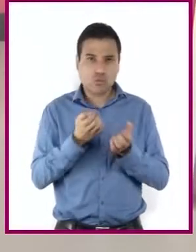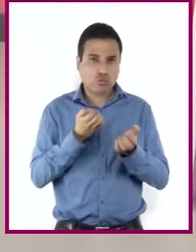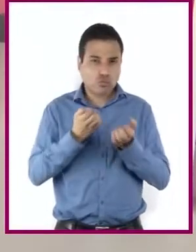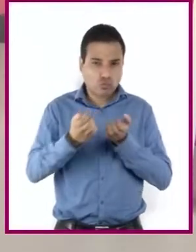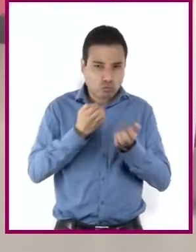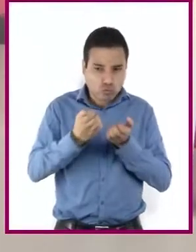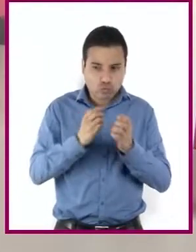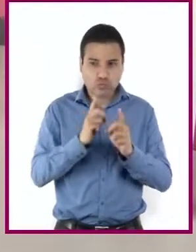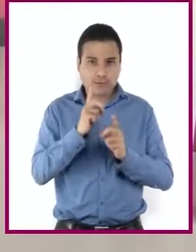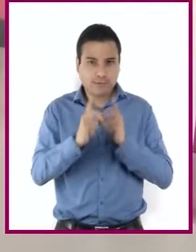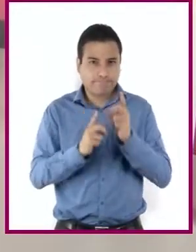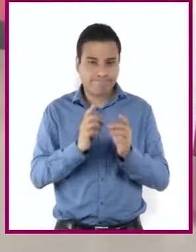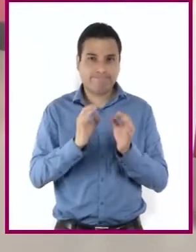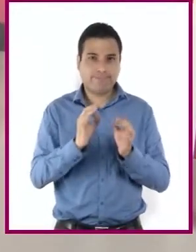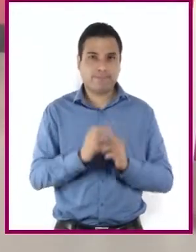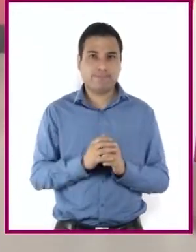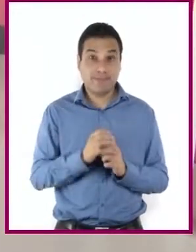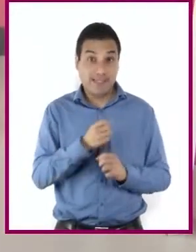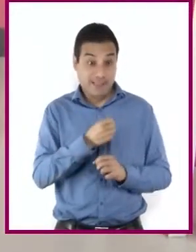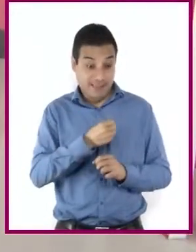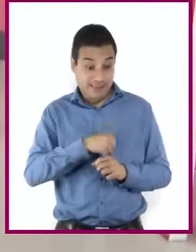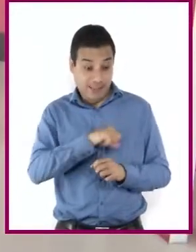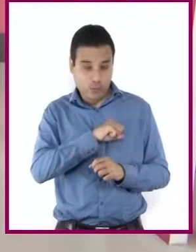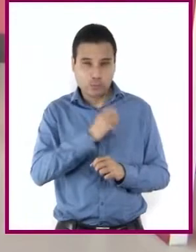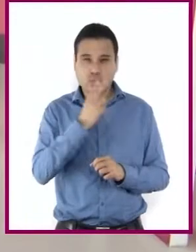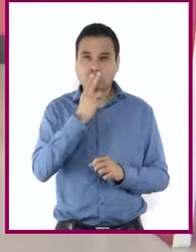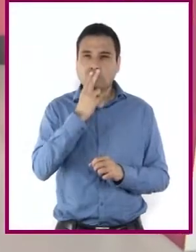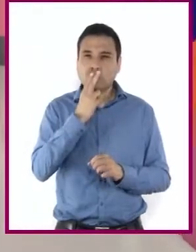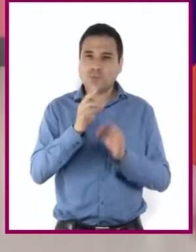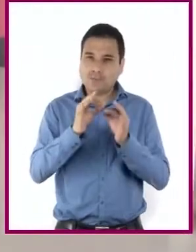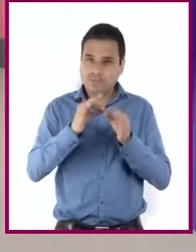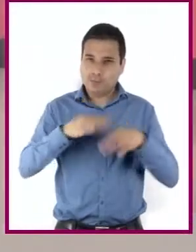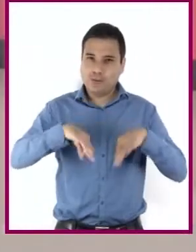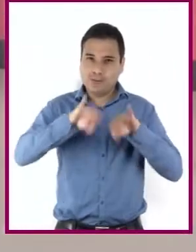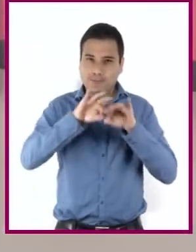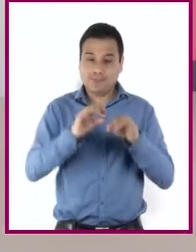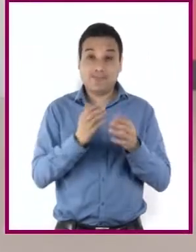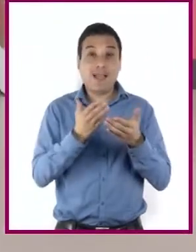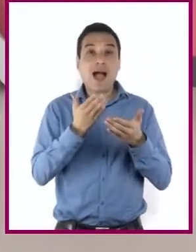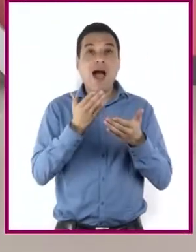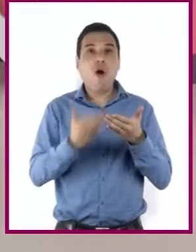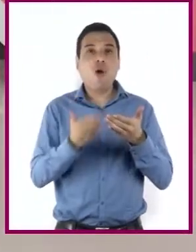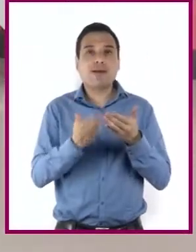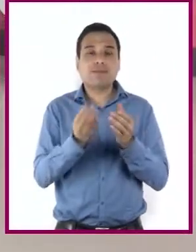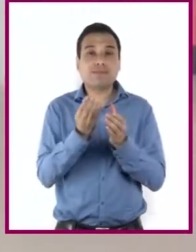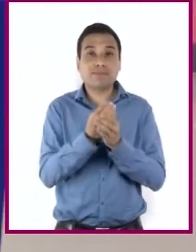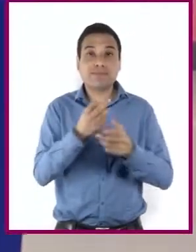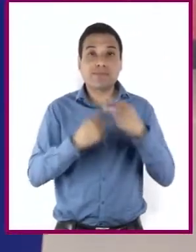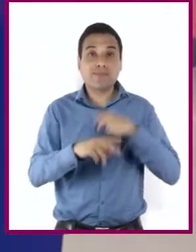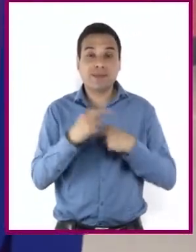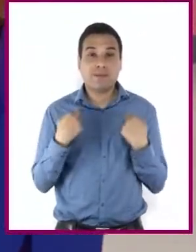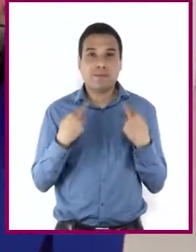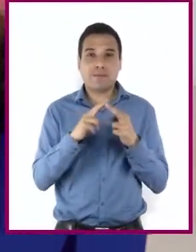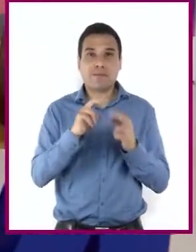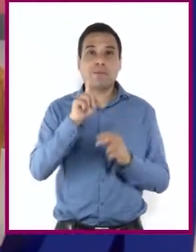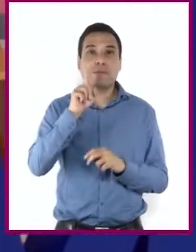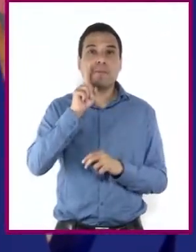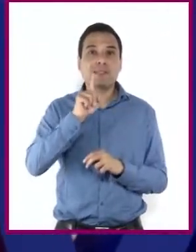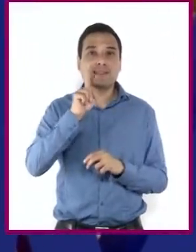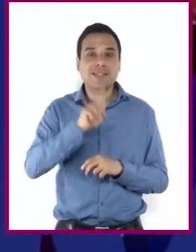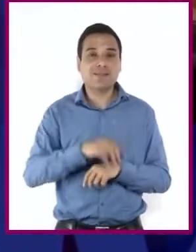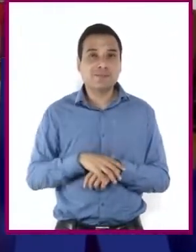el cuerpo activo. La salud es lo primero. En esta sesión me acompaña mi compañera y colega,